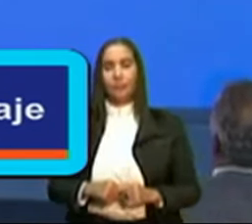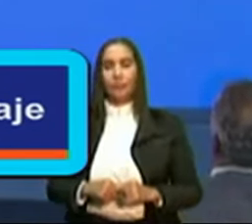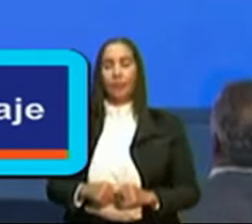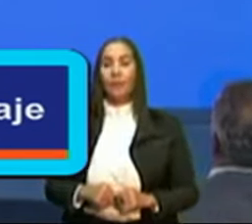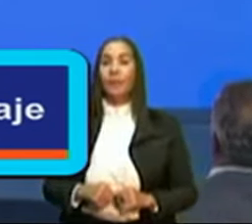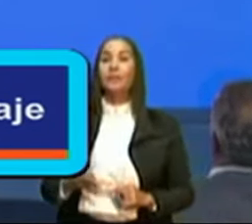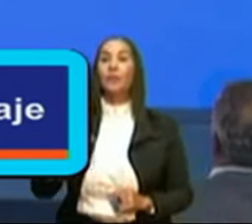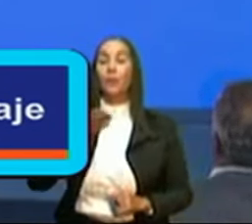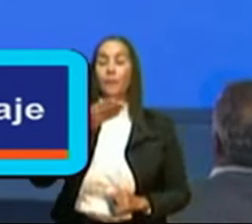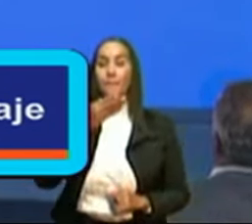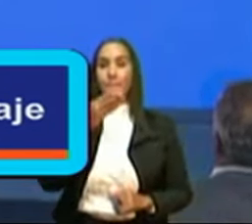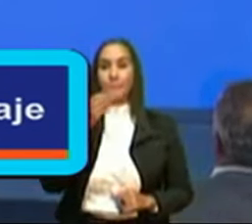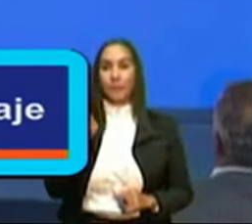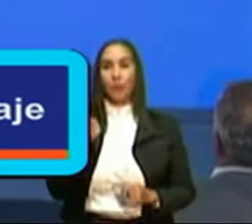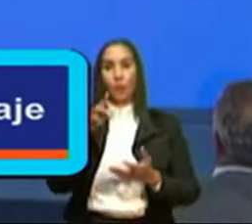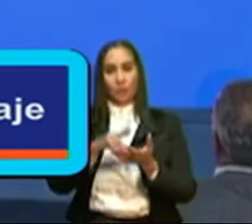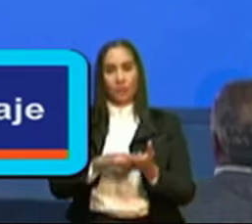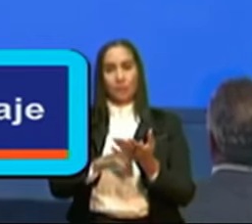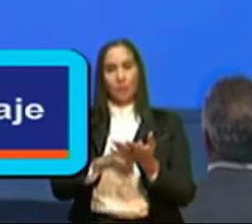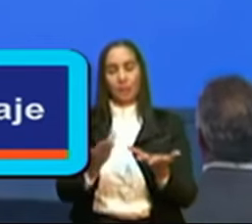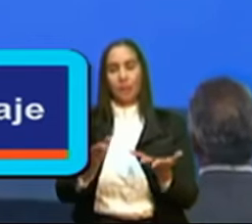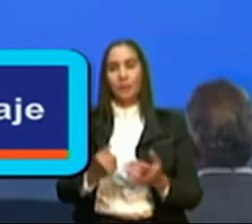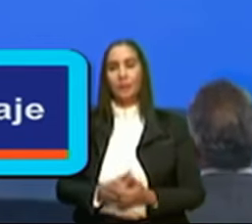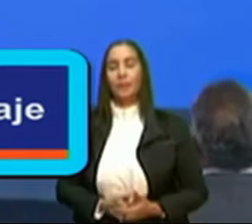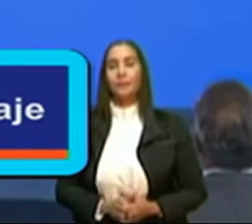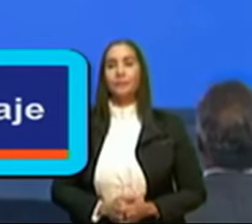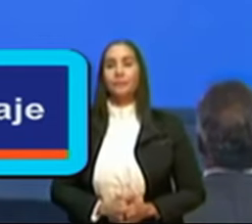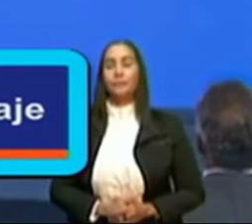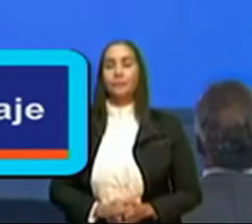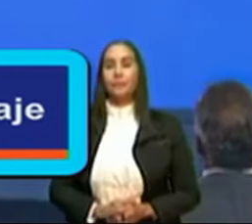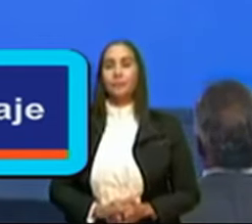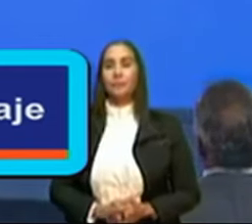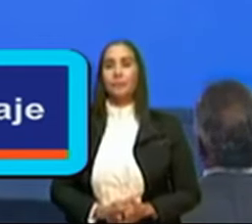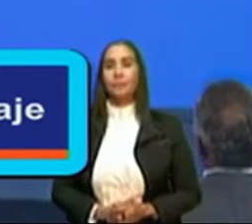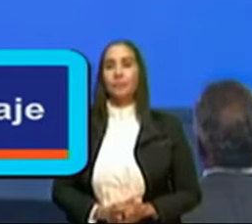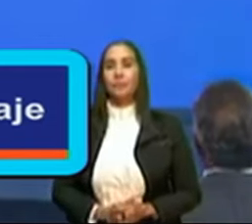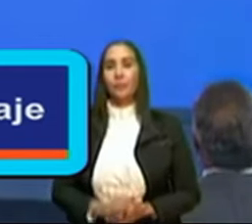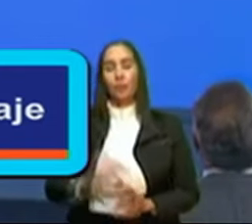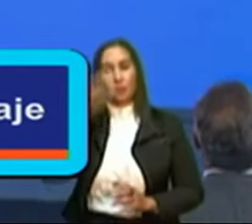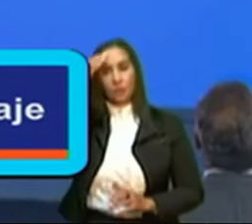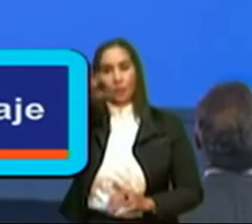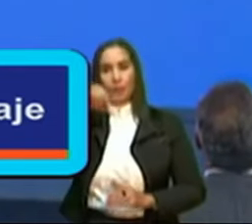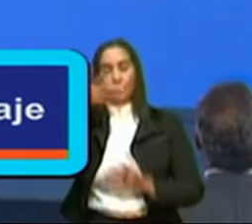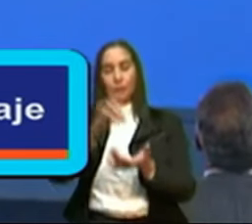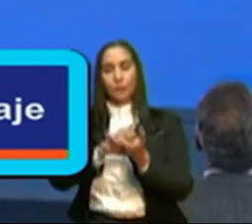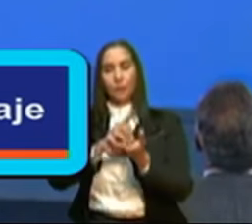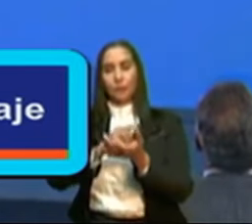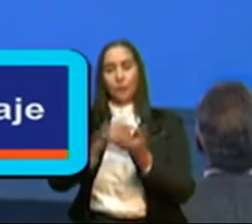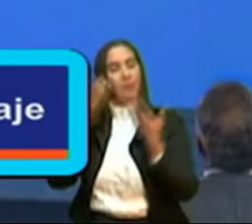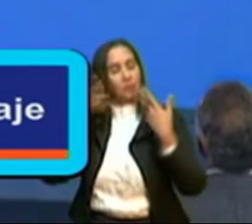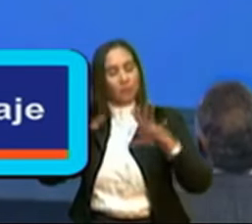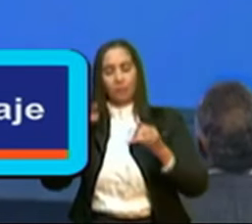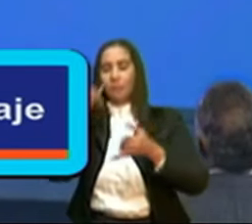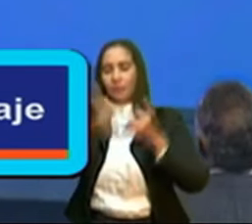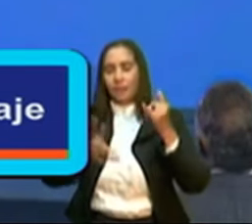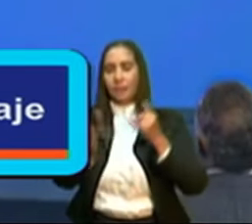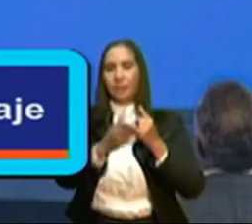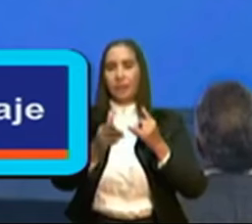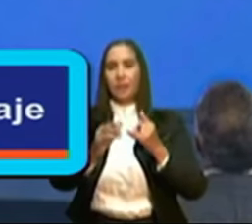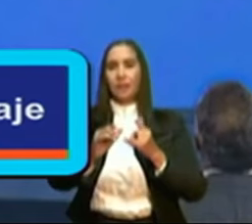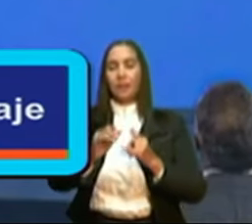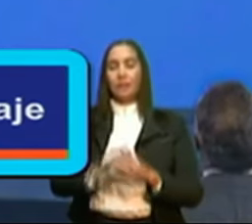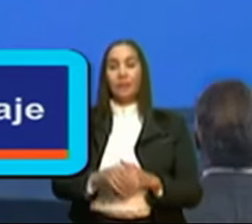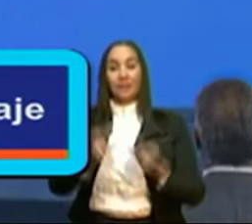tenido una mayor eficacia, como lo saben muchos médicos y especialistas. Pero ya lo vamos a terminar. Si hay un